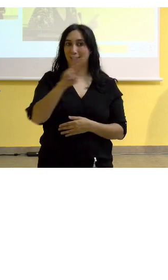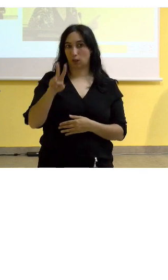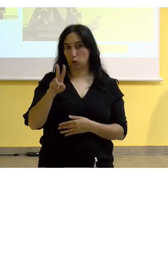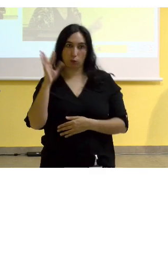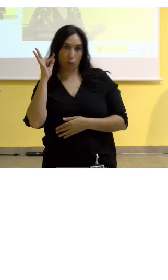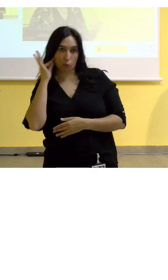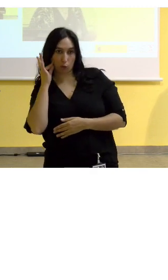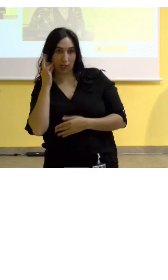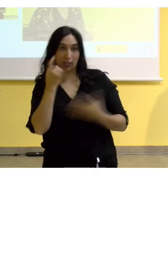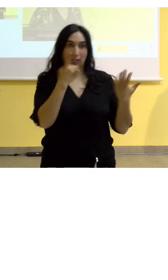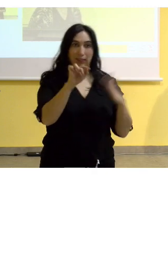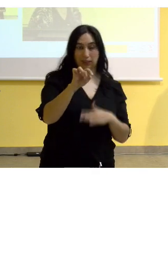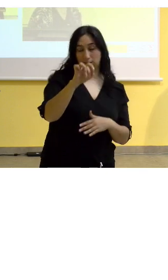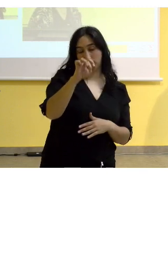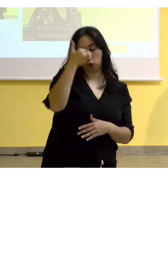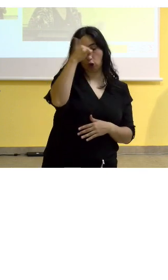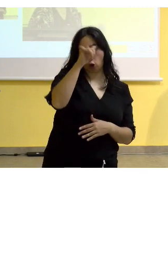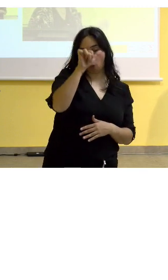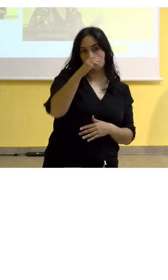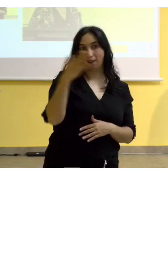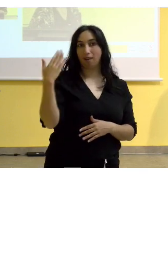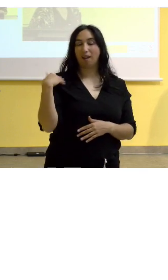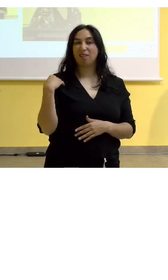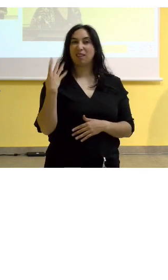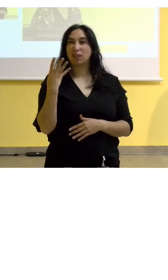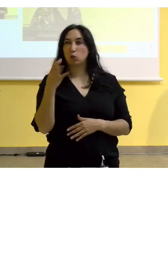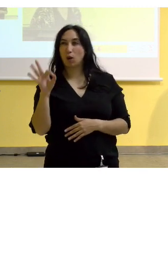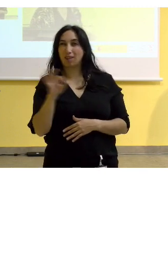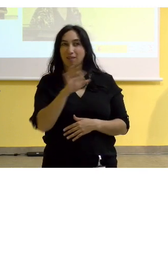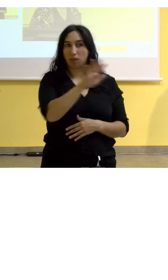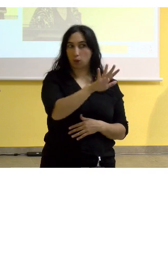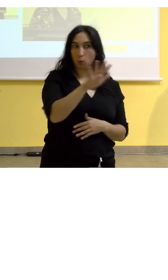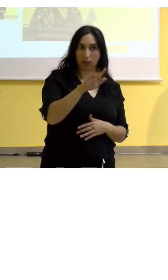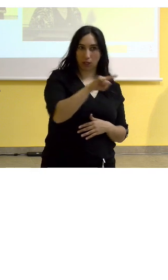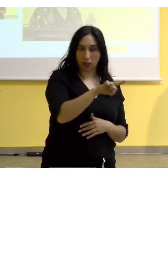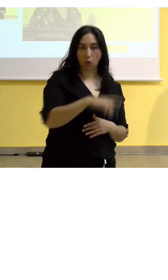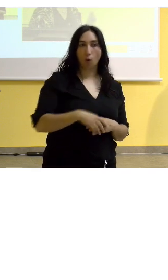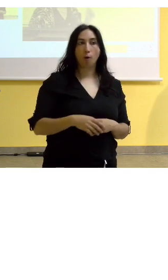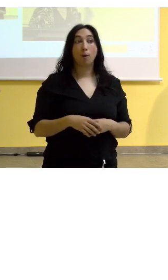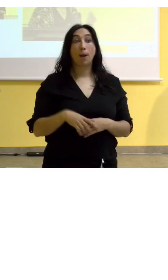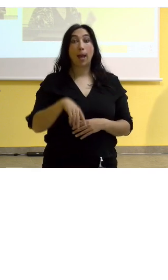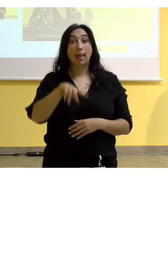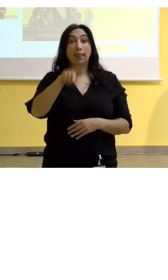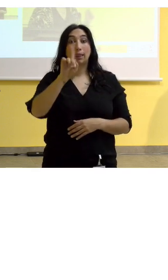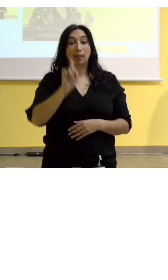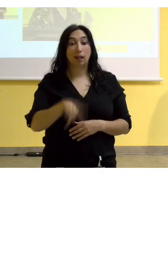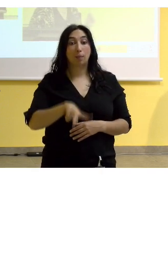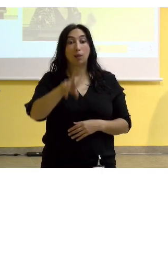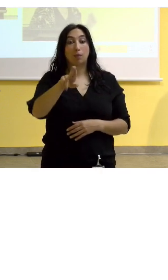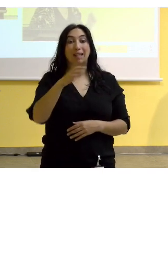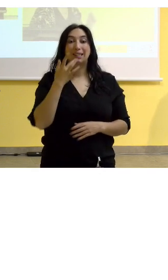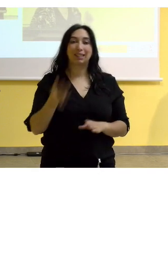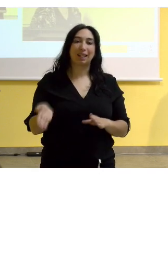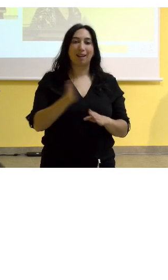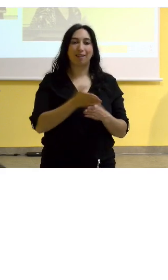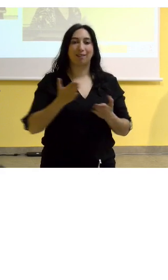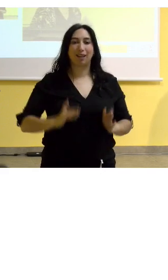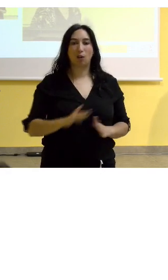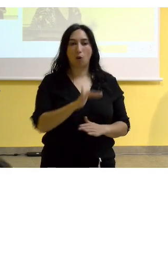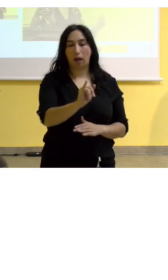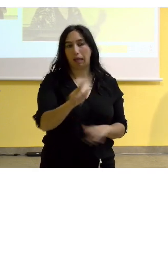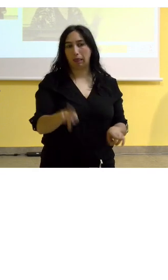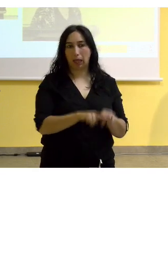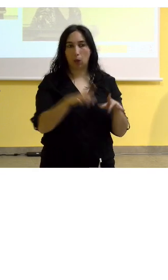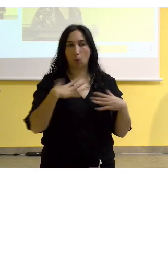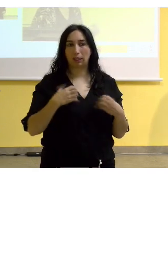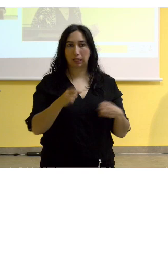y 60 del varón, que antes eran 40 y 55, ¿vale? Y a las parejas que tuvieran un hijo previo, da igual que sea sano o no. O sea, la